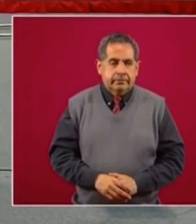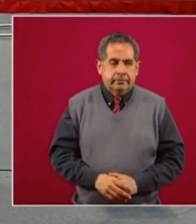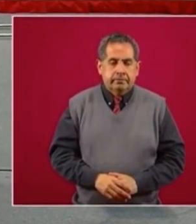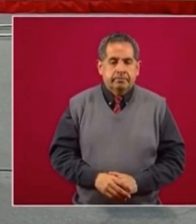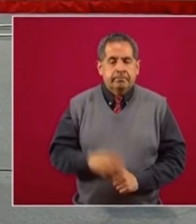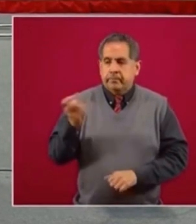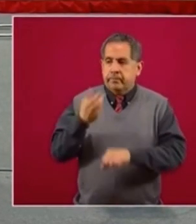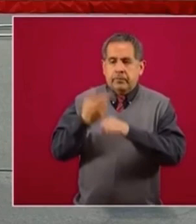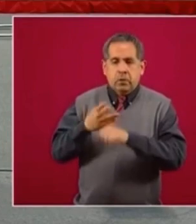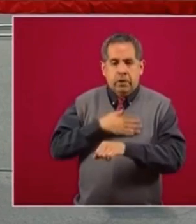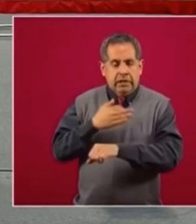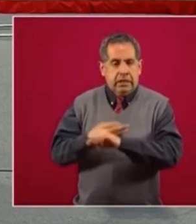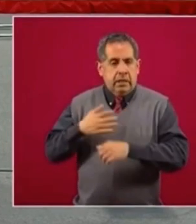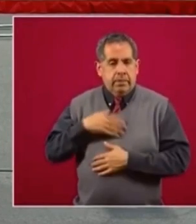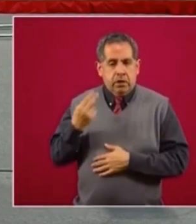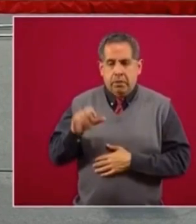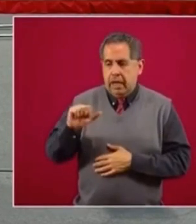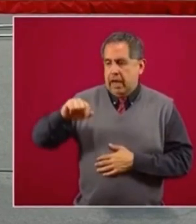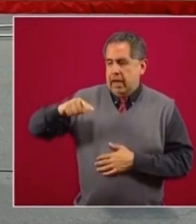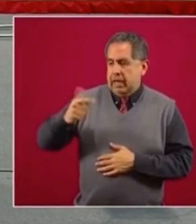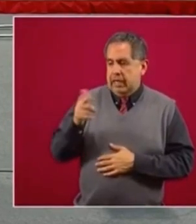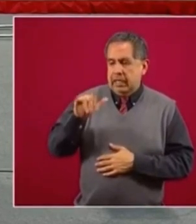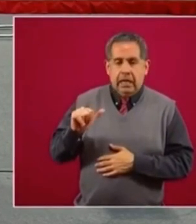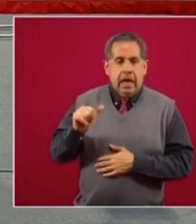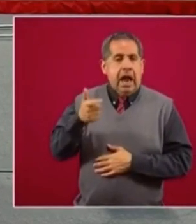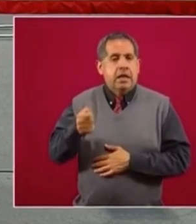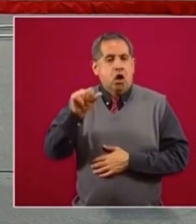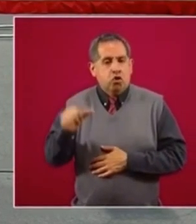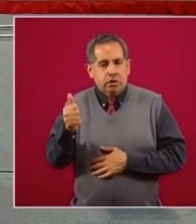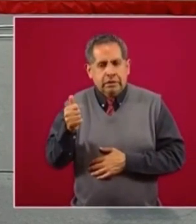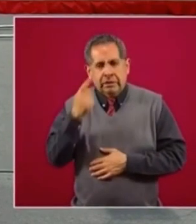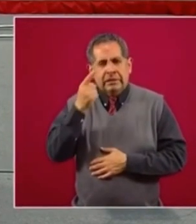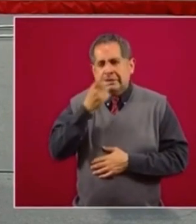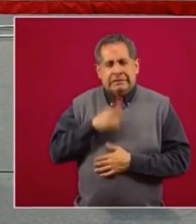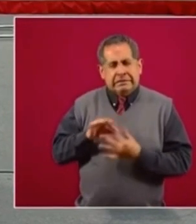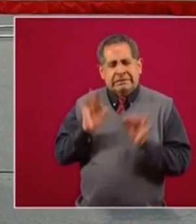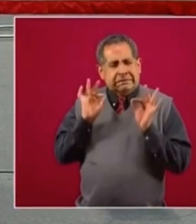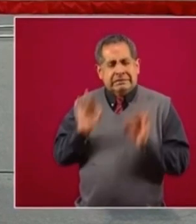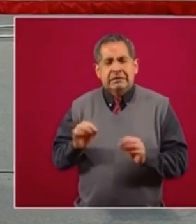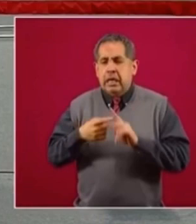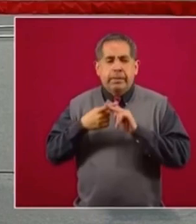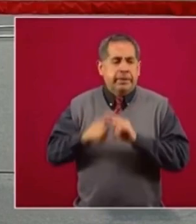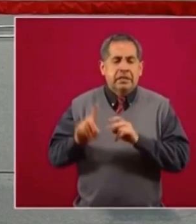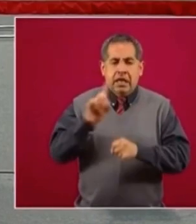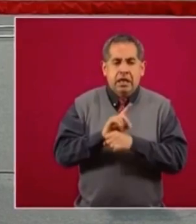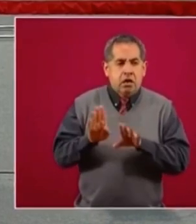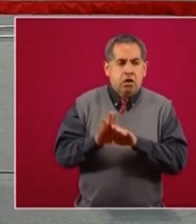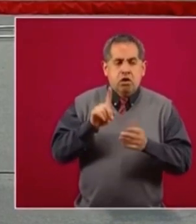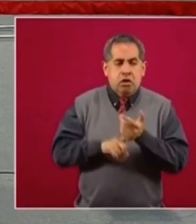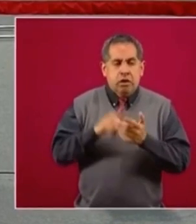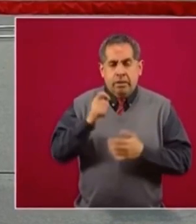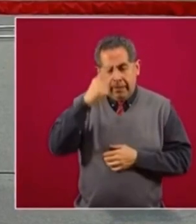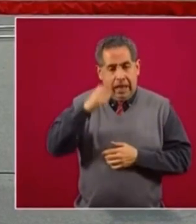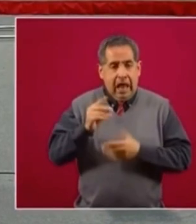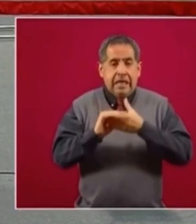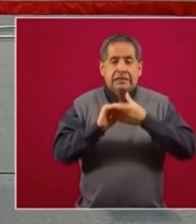Gracias, secretario. Buenas tardes. Angélica Rivera, de Canal 11. Nada más para precisar lo que usted estaba aclarando al inicio, la fecha límite para